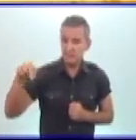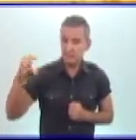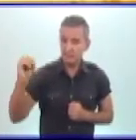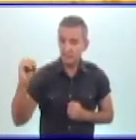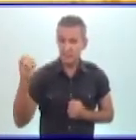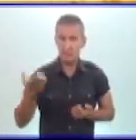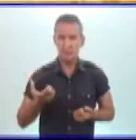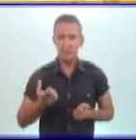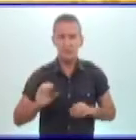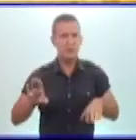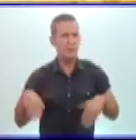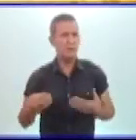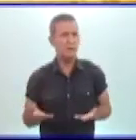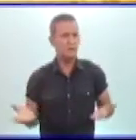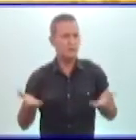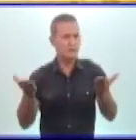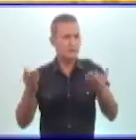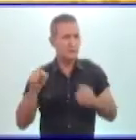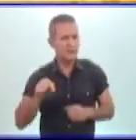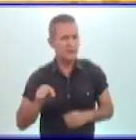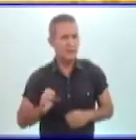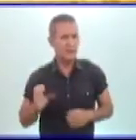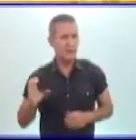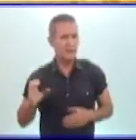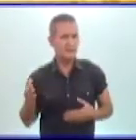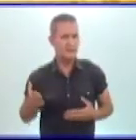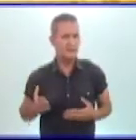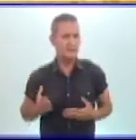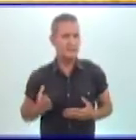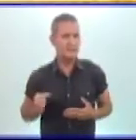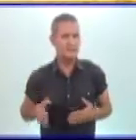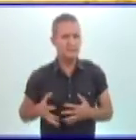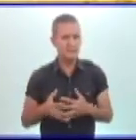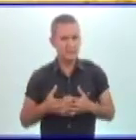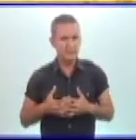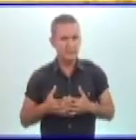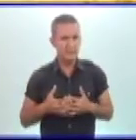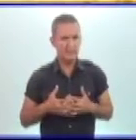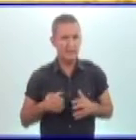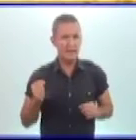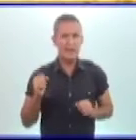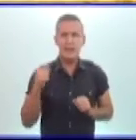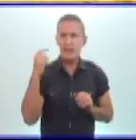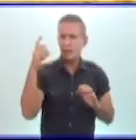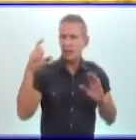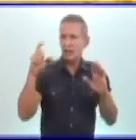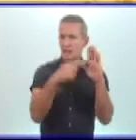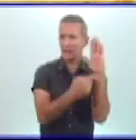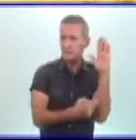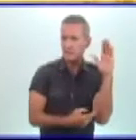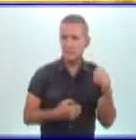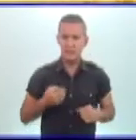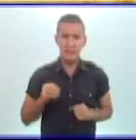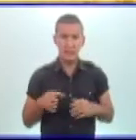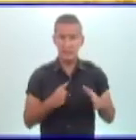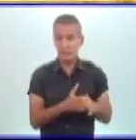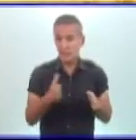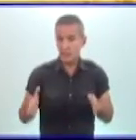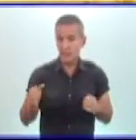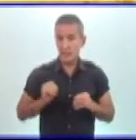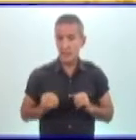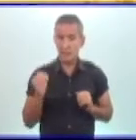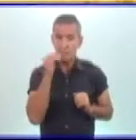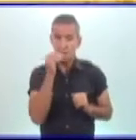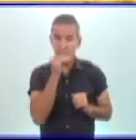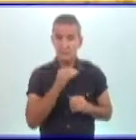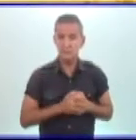capitalismo. ¿Cuáles serán entonces las principales características de la época moderna? El desarrollo del capitalismo y el